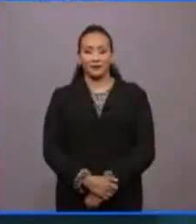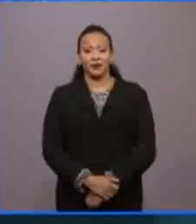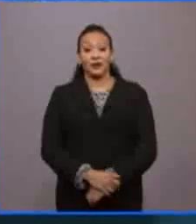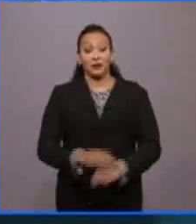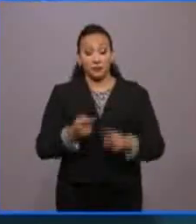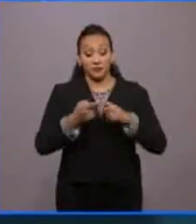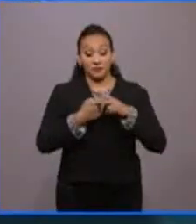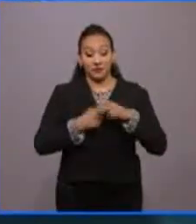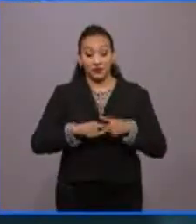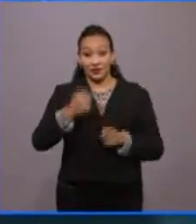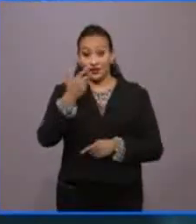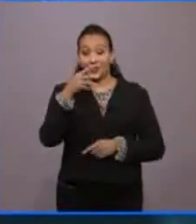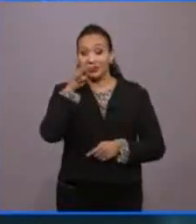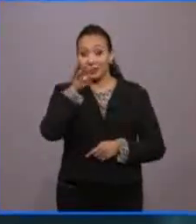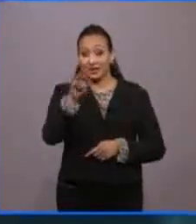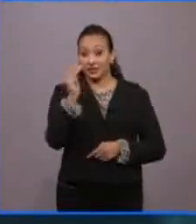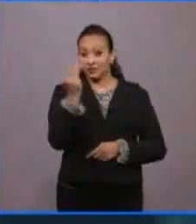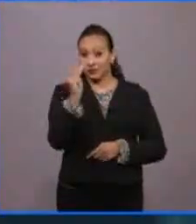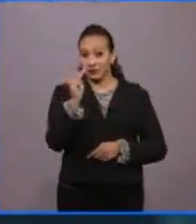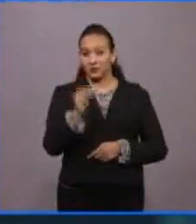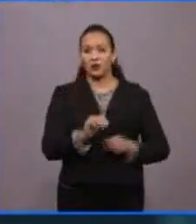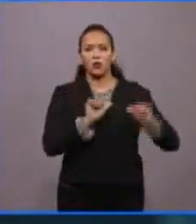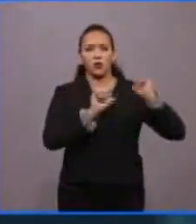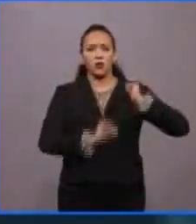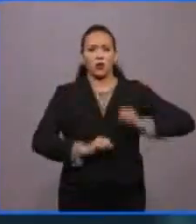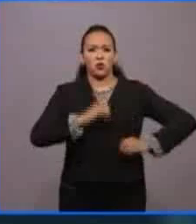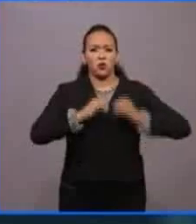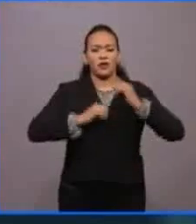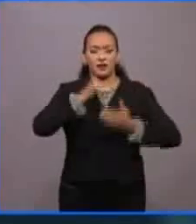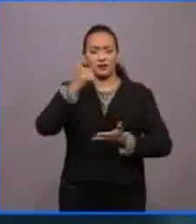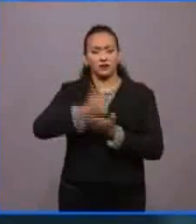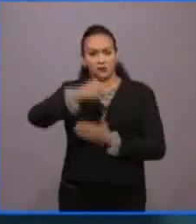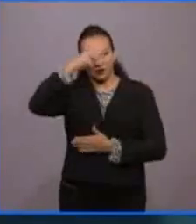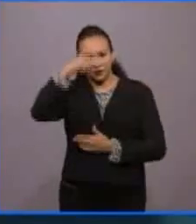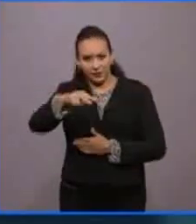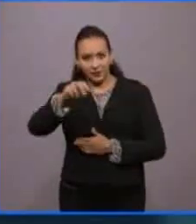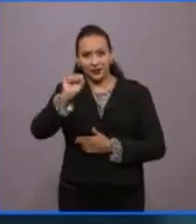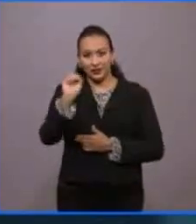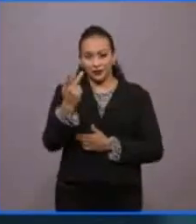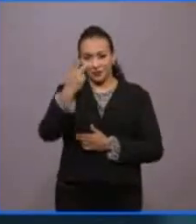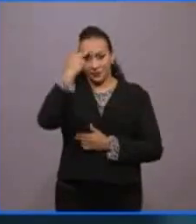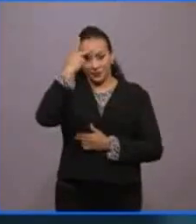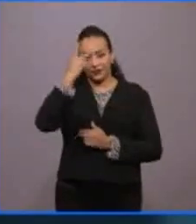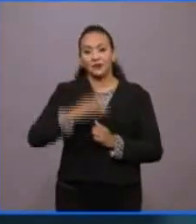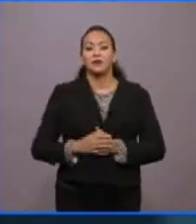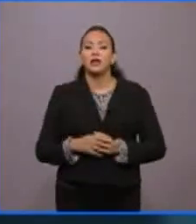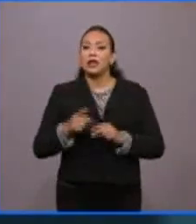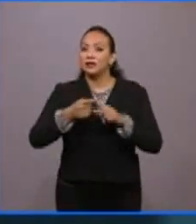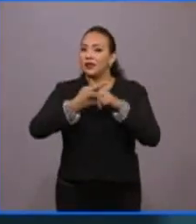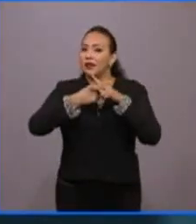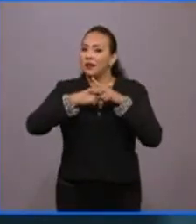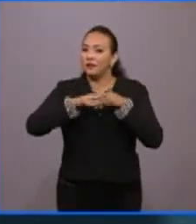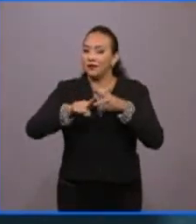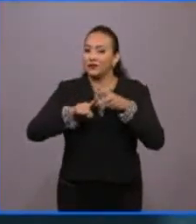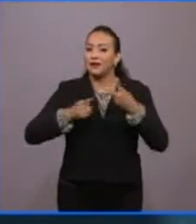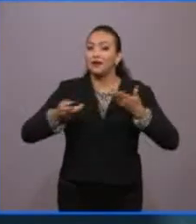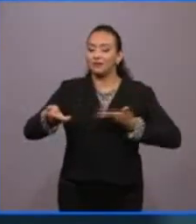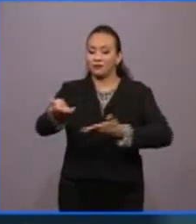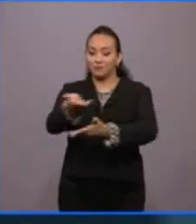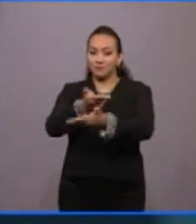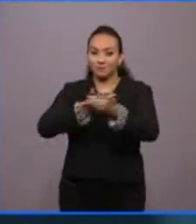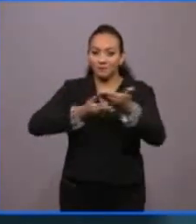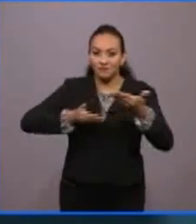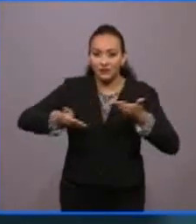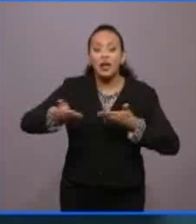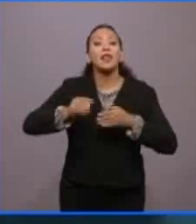A partir del próximo 19 de mayo, los poderes judiciales de Ciudad de México y San Luis Potosí iniciarán el intercambio de